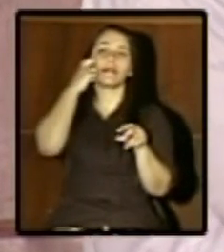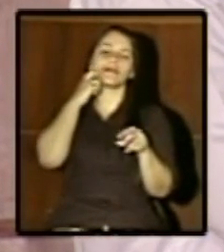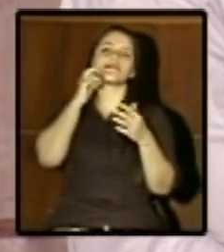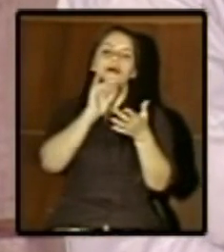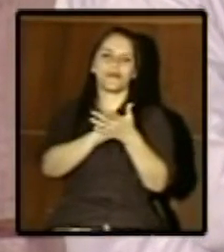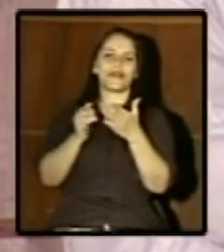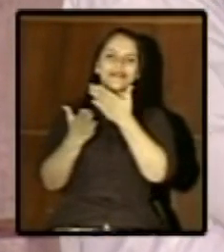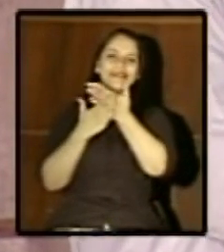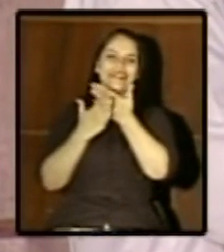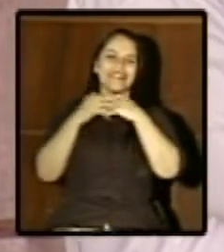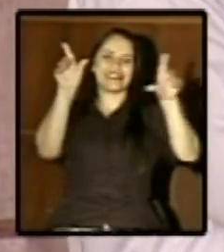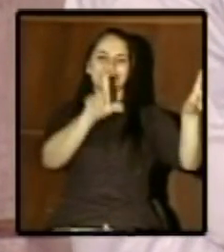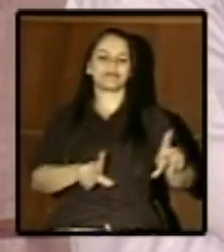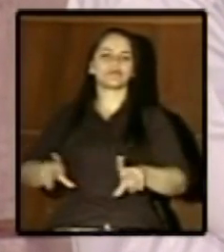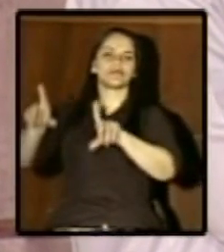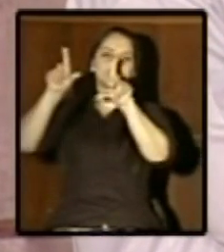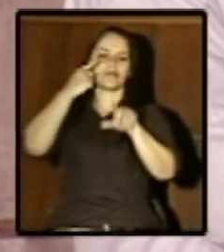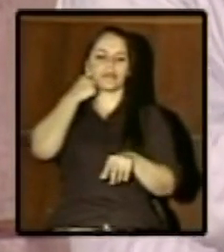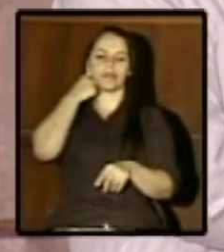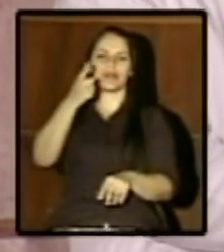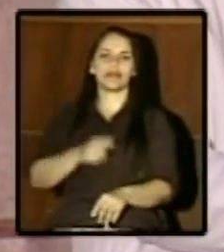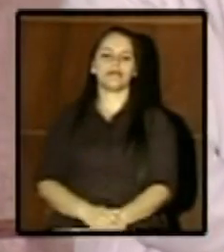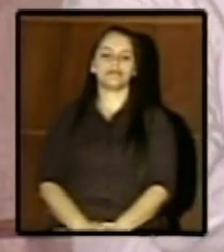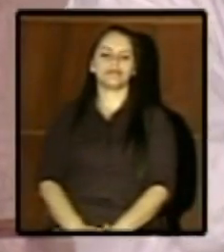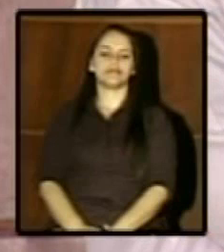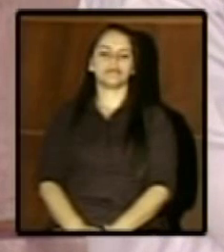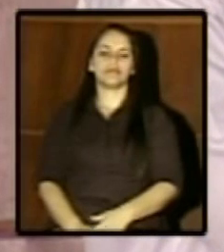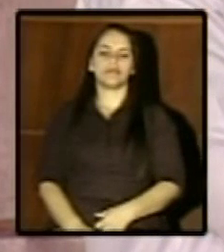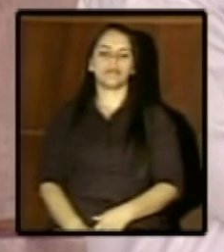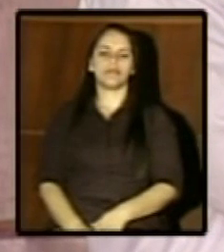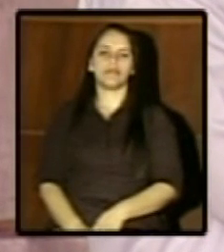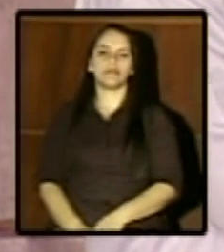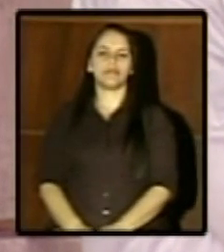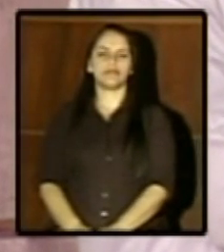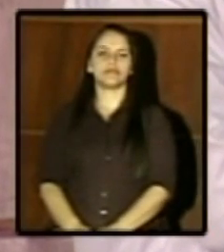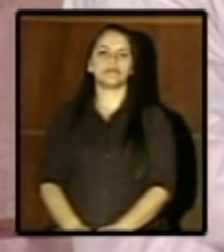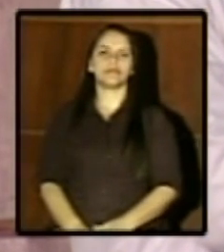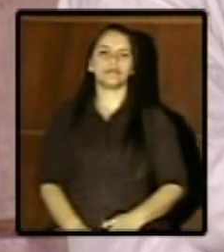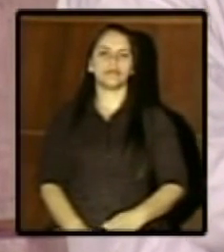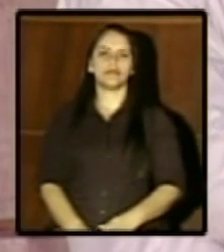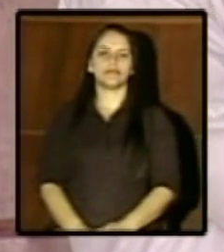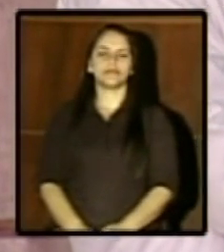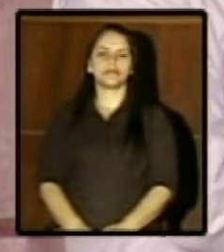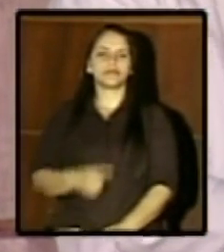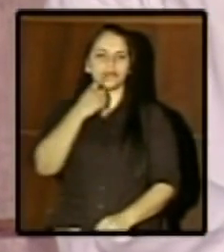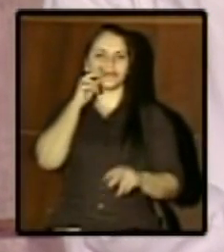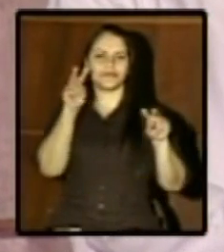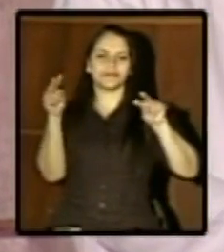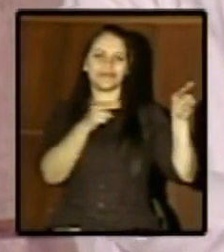tan denso, se va a ver más negro. Entonces, esto es lo que pasa. Aquí no hay nada. Entonces, se ve más negro, se quemó más la placa. En cambio, acá,